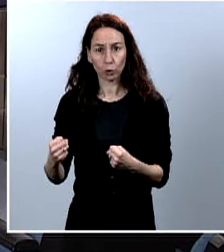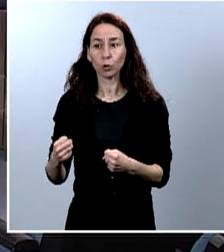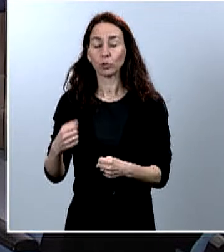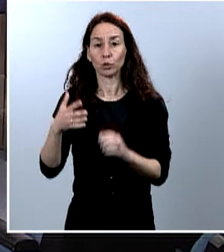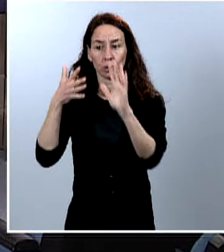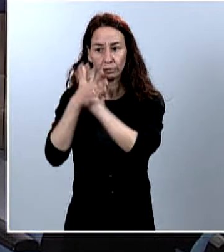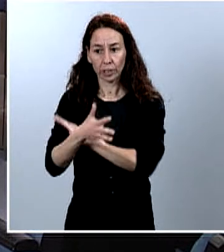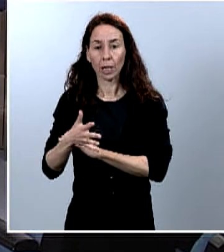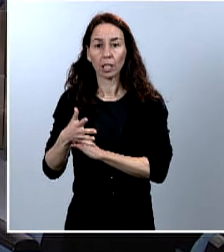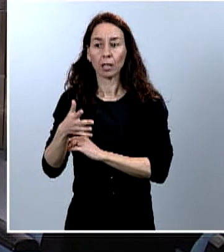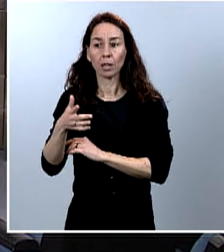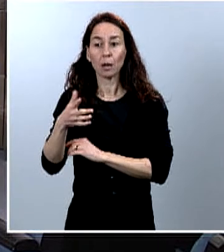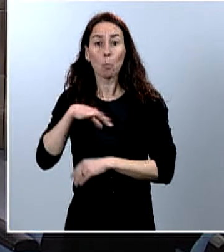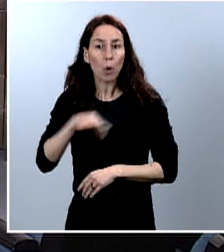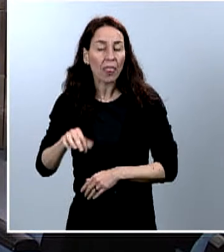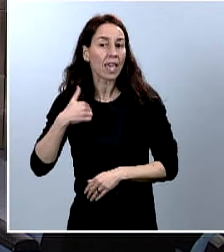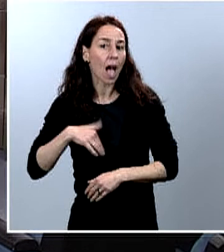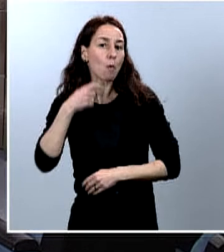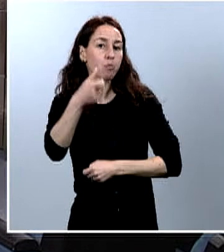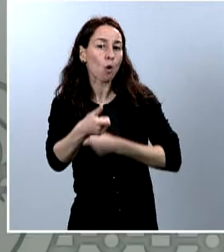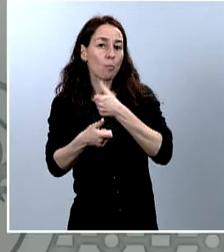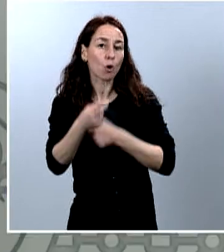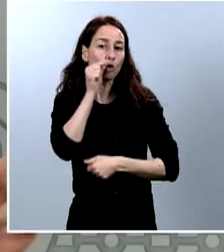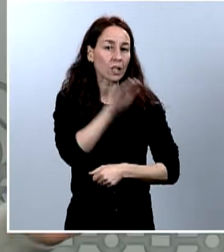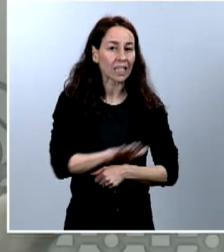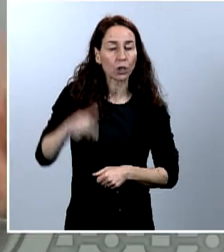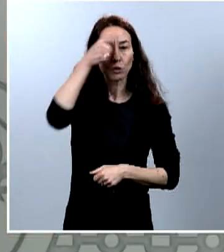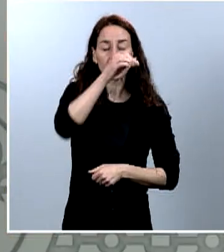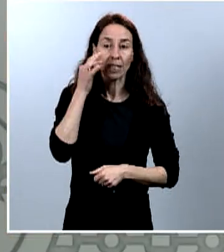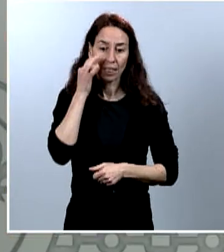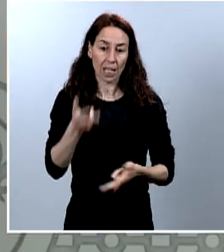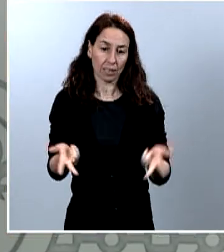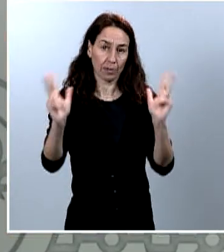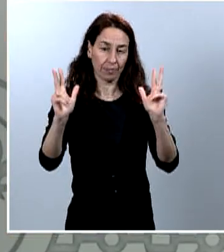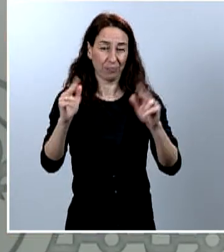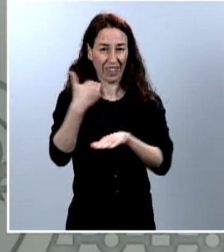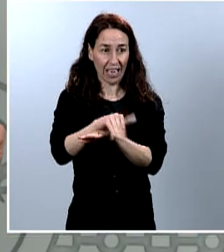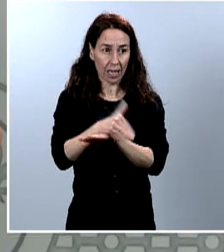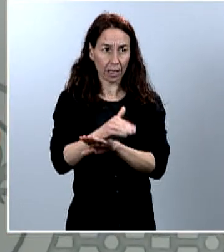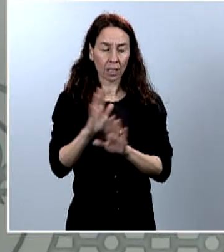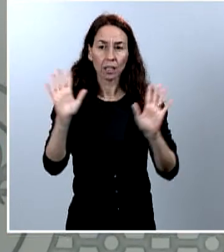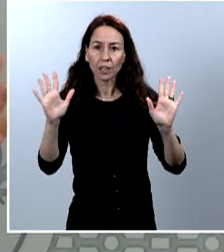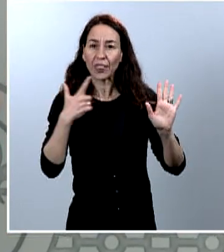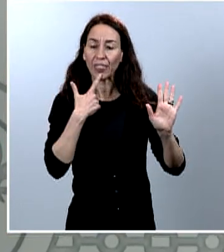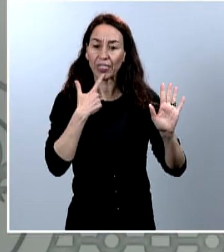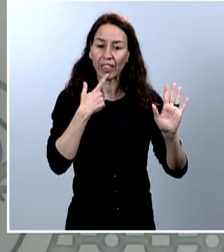de niñas y niños a la calle? Cuando habla del comité de expertos, ¿se refiere al comité técnico o al comité